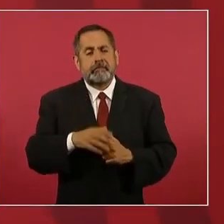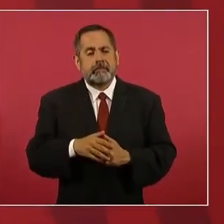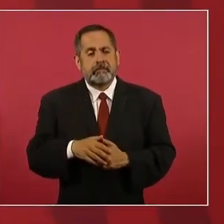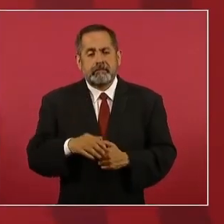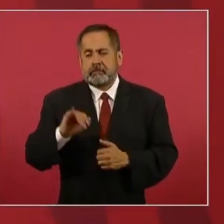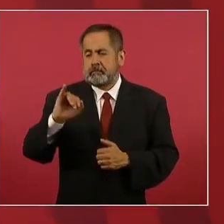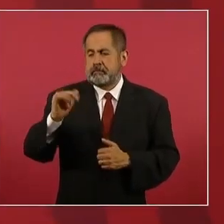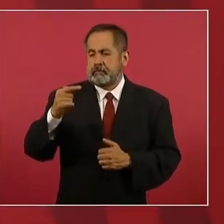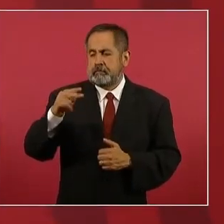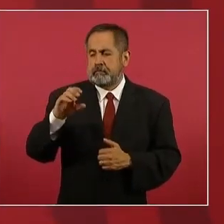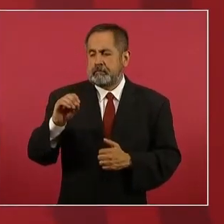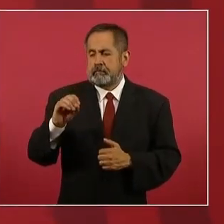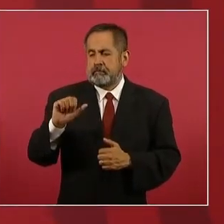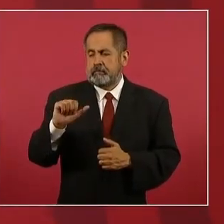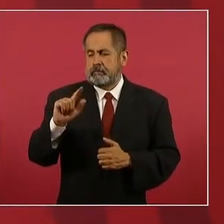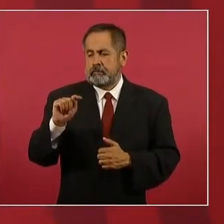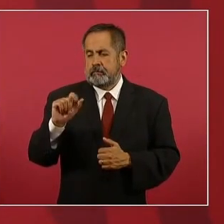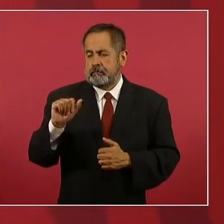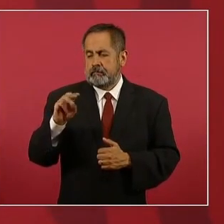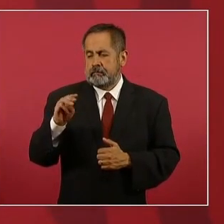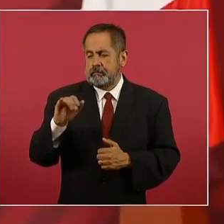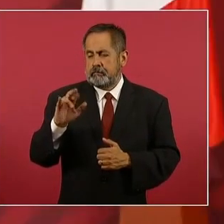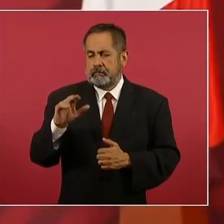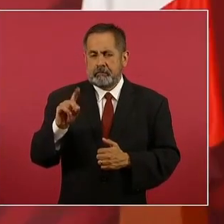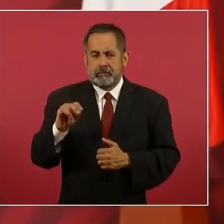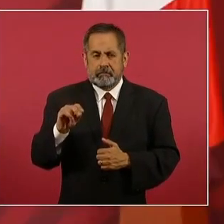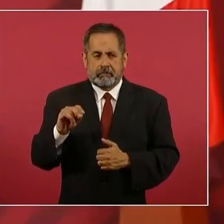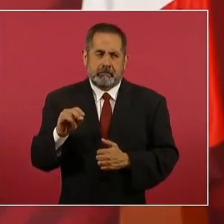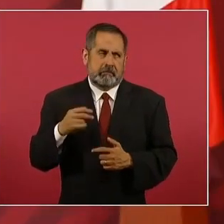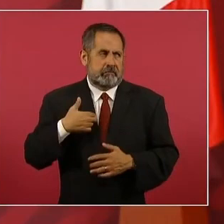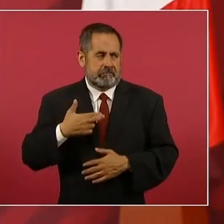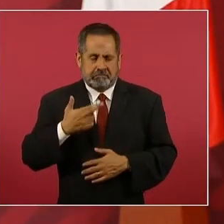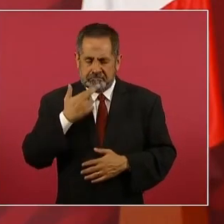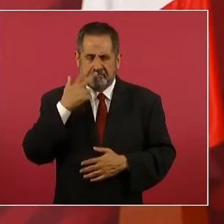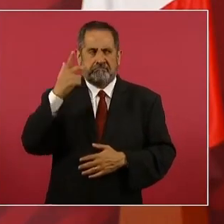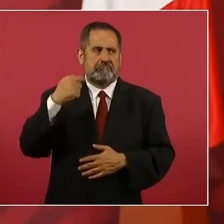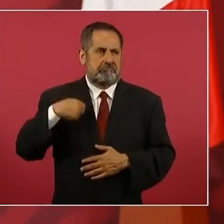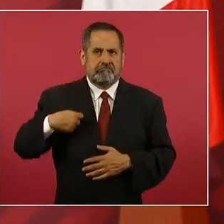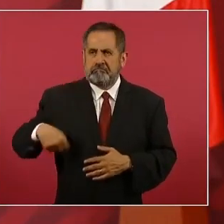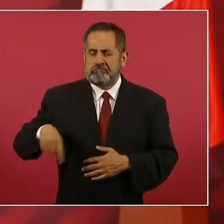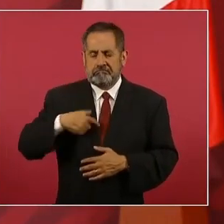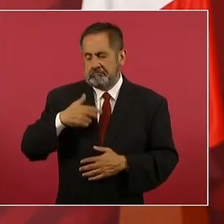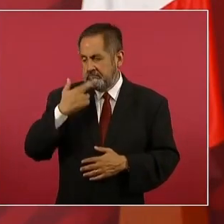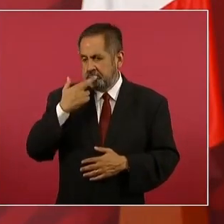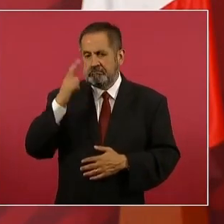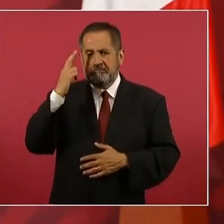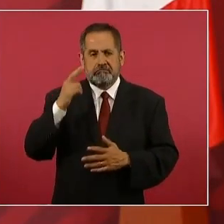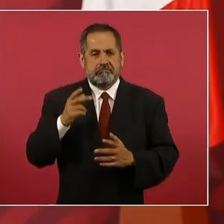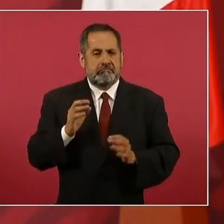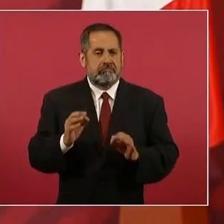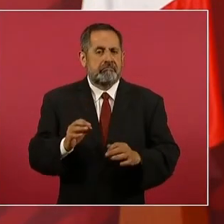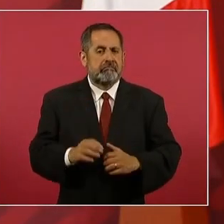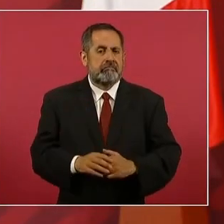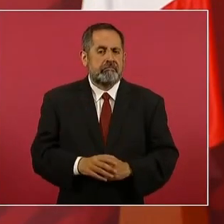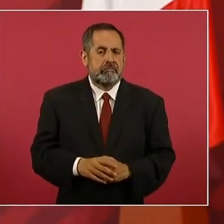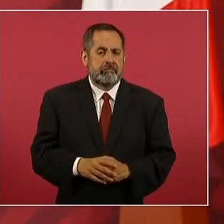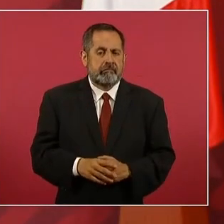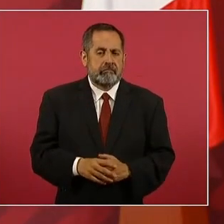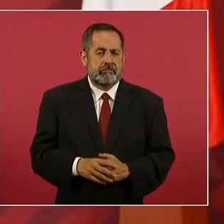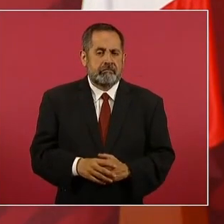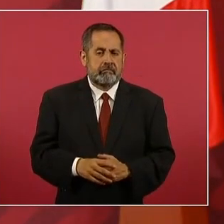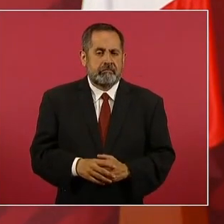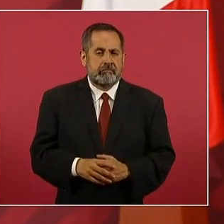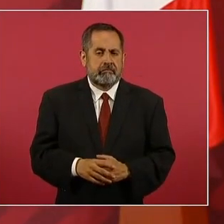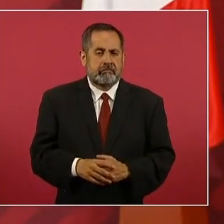Ignacio Manuel Altamirano, mucho mejor.